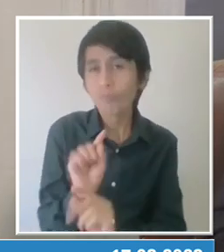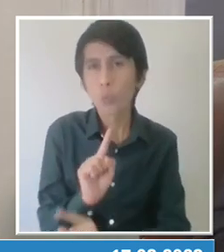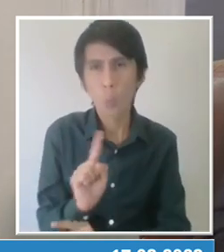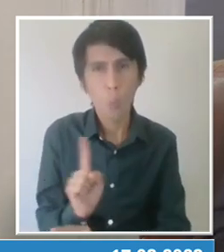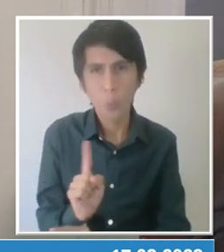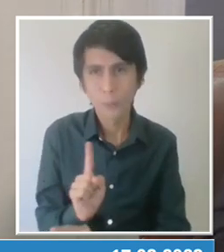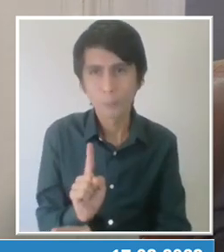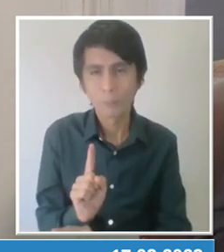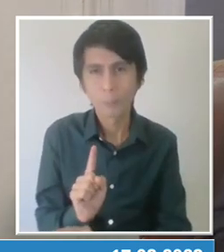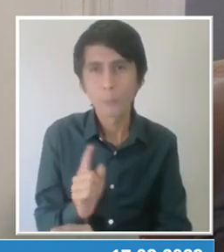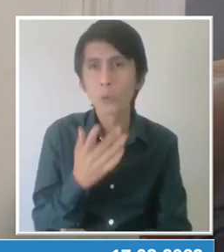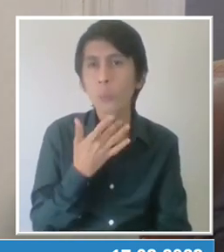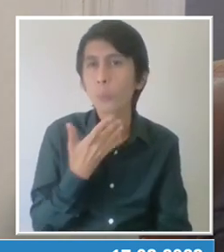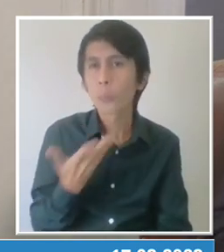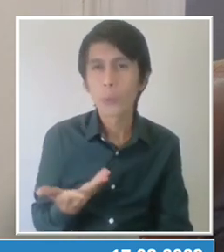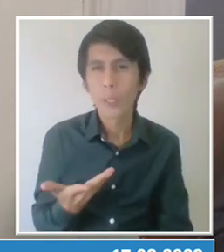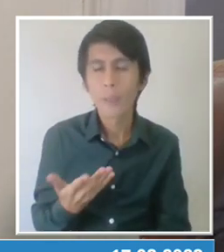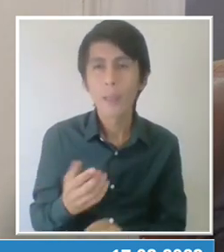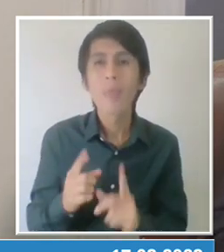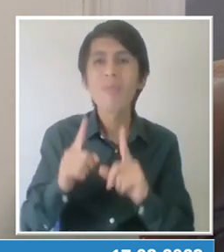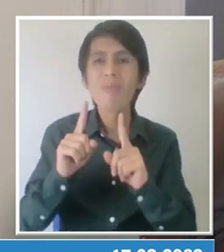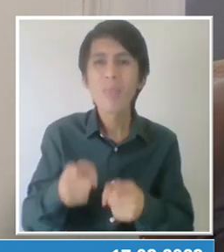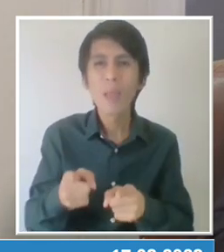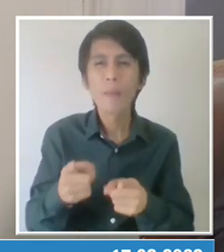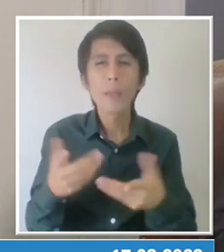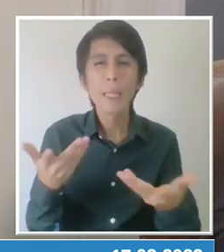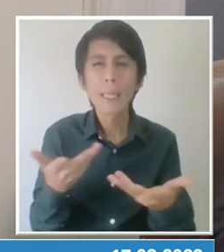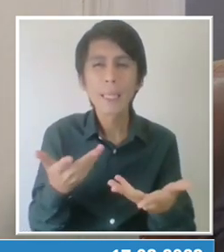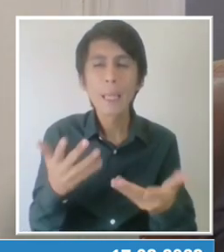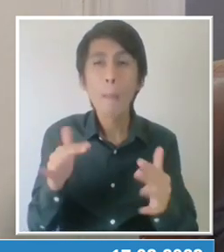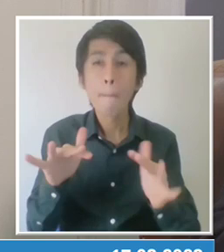porque tienen que ser más o menos